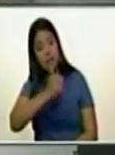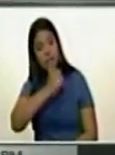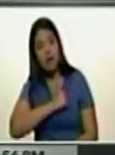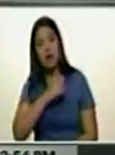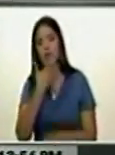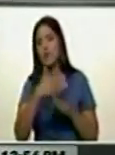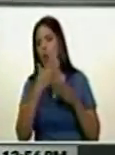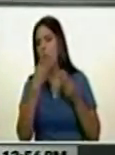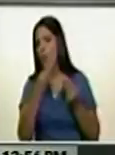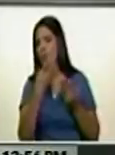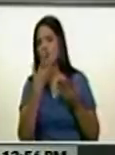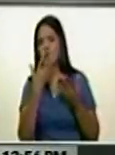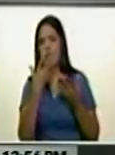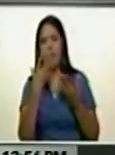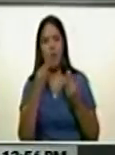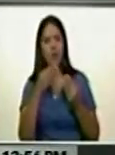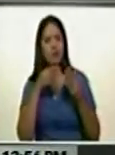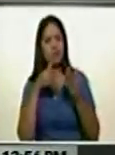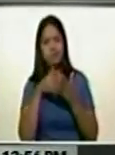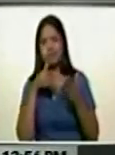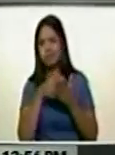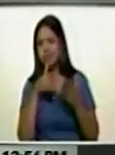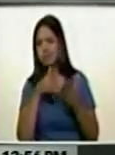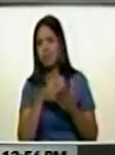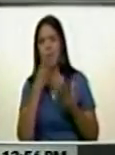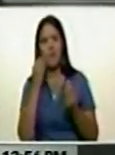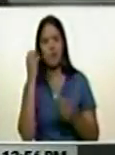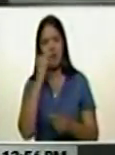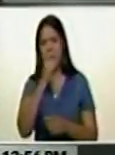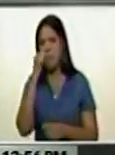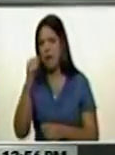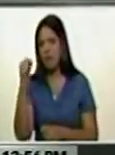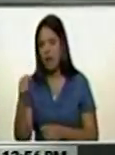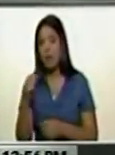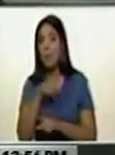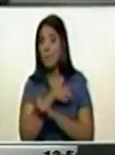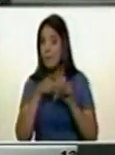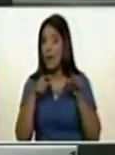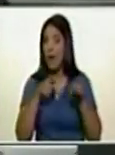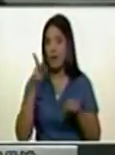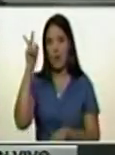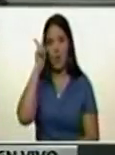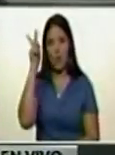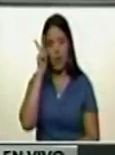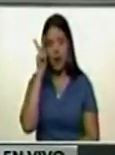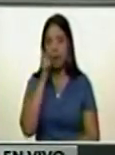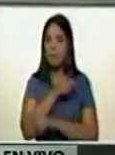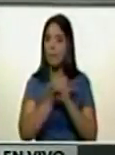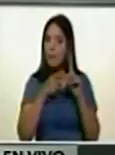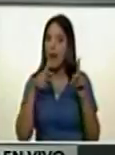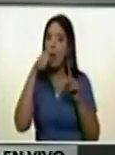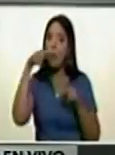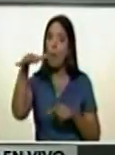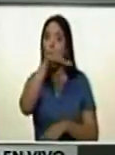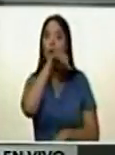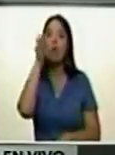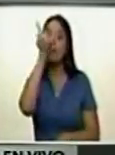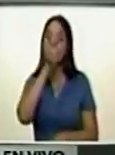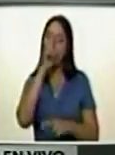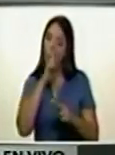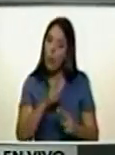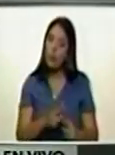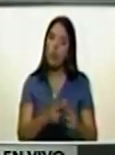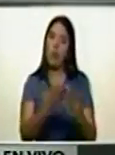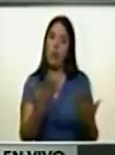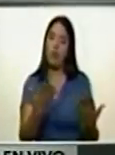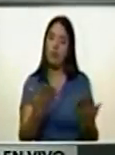pesar de los colones, a pesar de los genocidas? Y es a ellos a quienes rinde tributo el pueblo de Venezuela, a